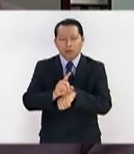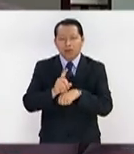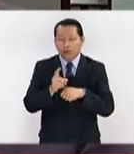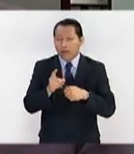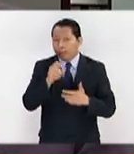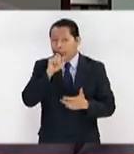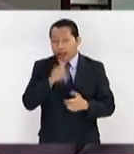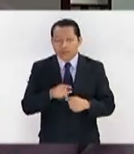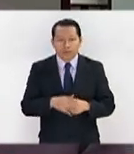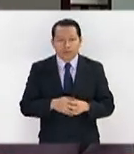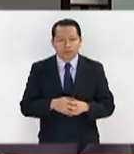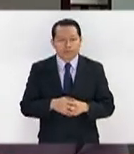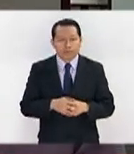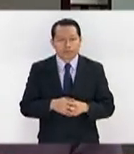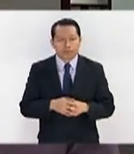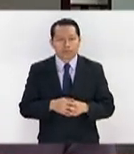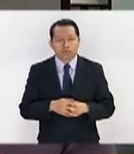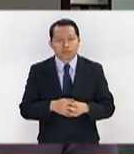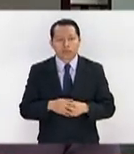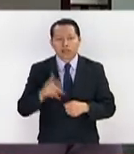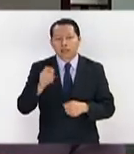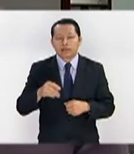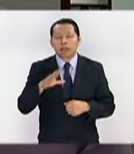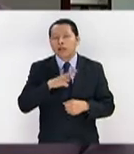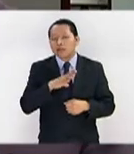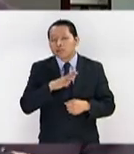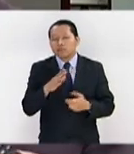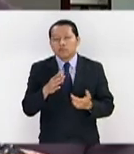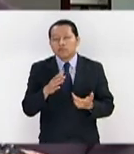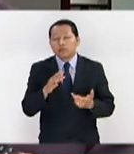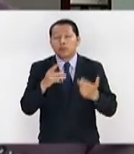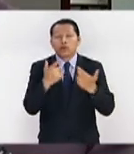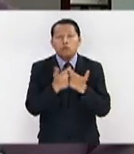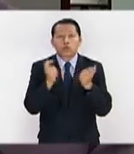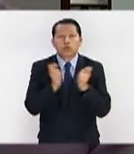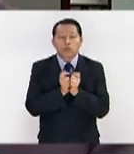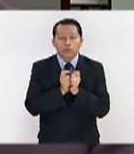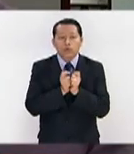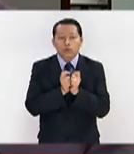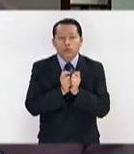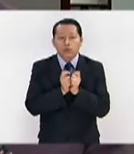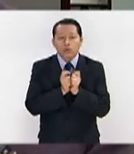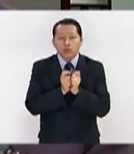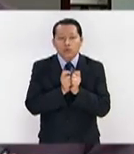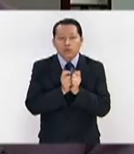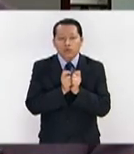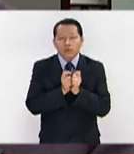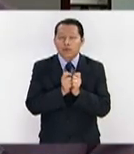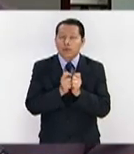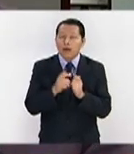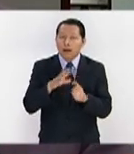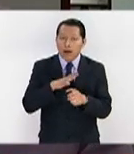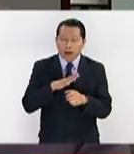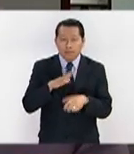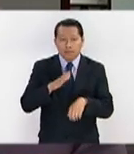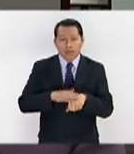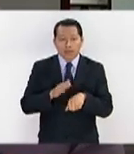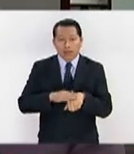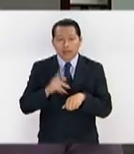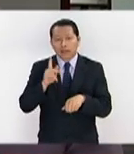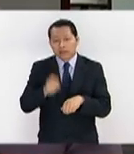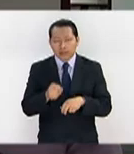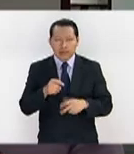pasa y tenemos ya un grupo pues considerable, sobre todo